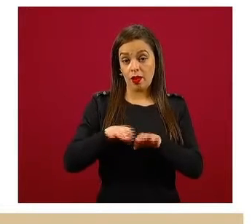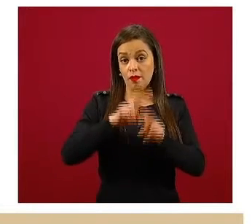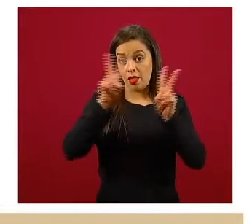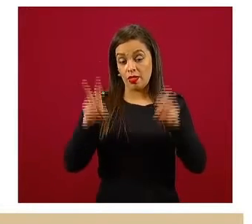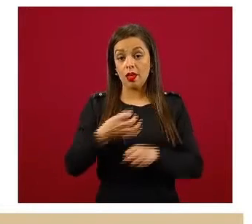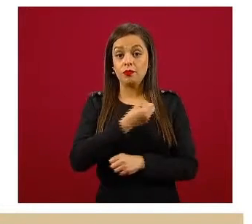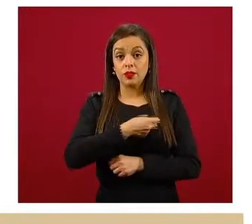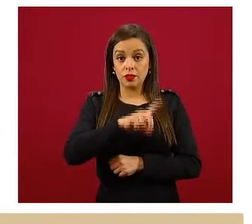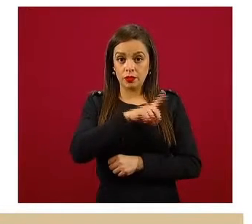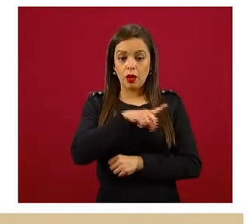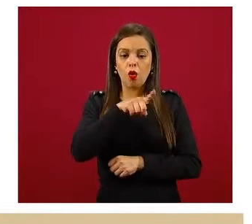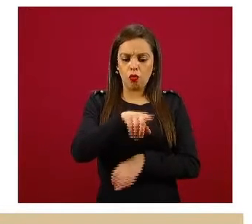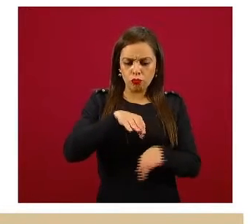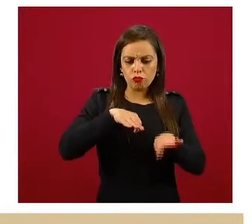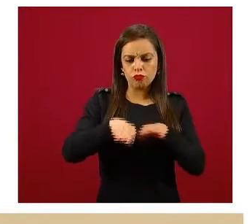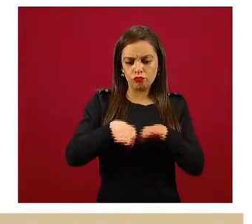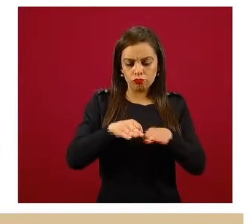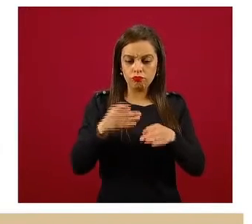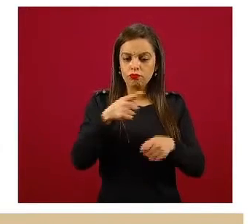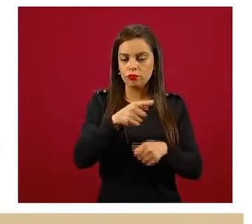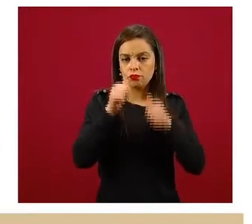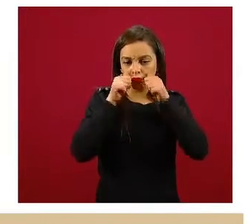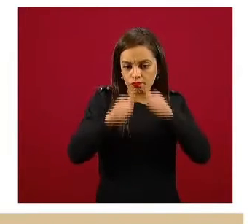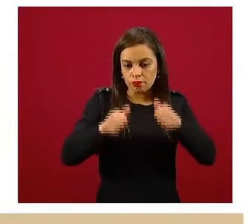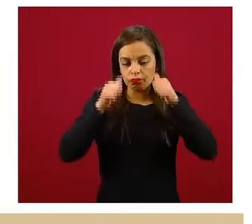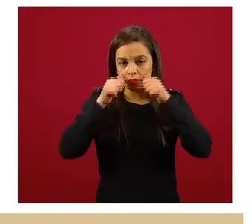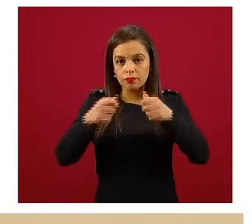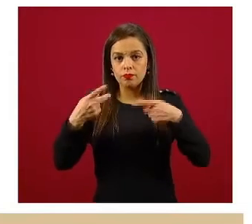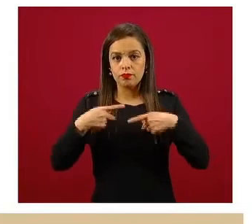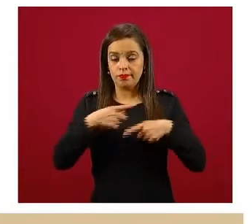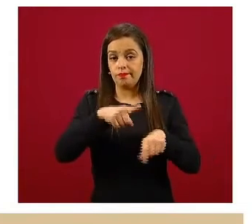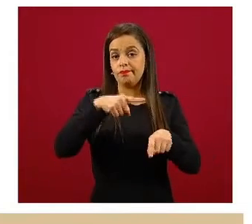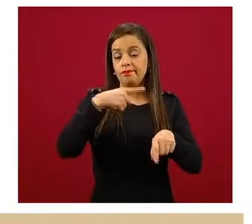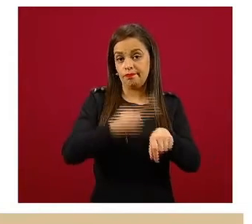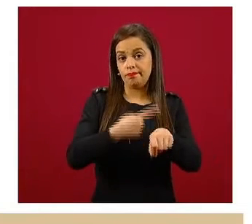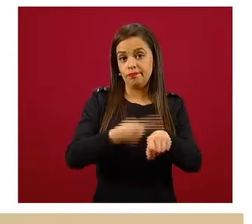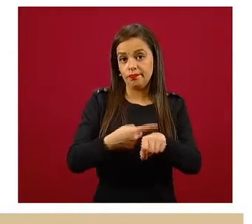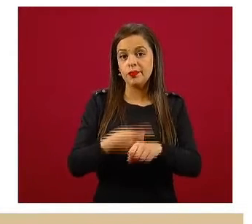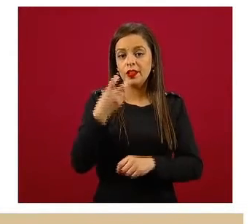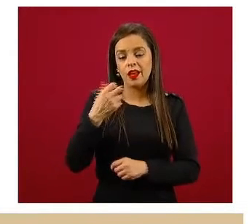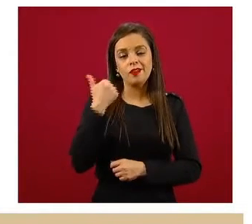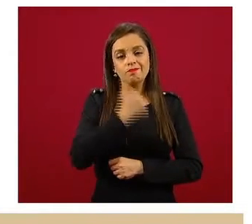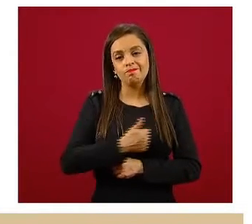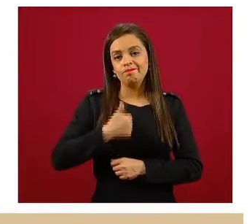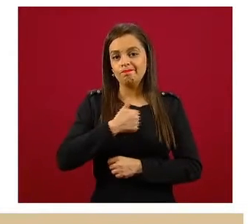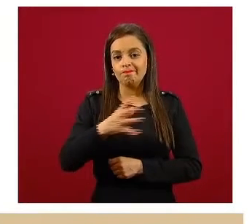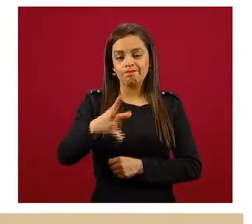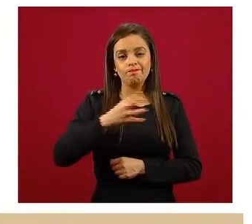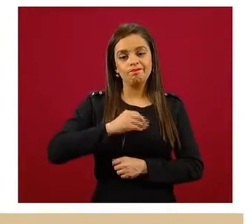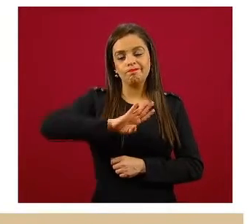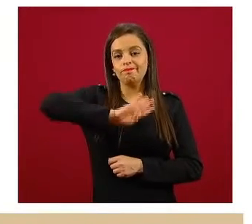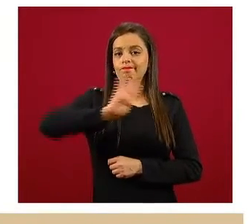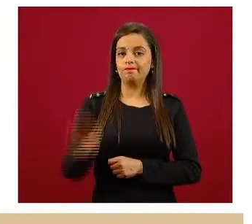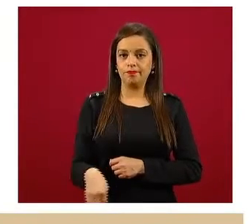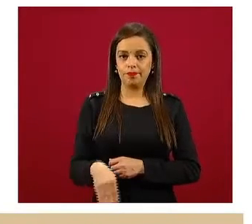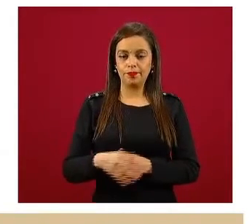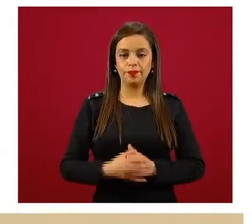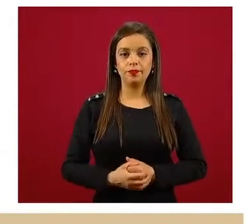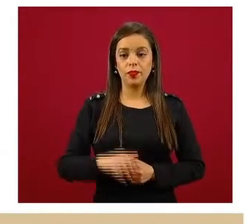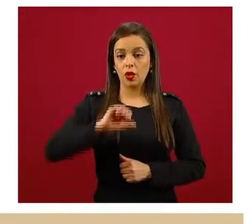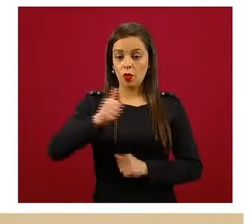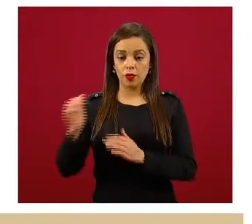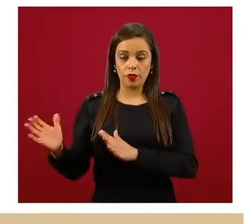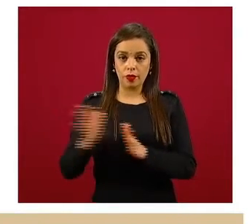ejerciendo su profesión, atendiendo a pacientes y donde lamentablemente fallecieron. Veamos la siguiente